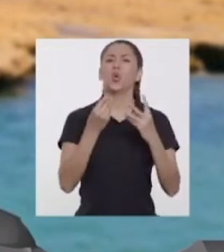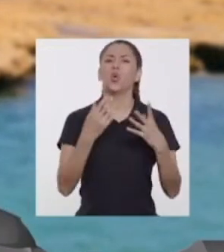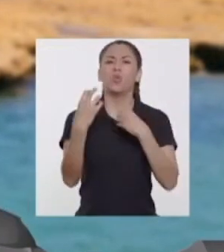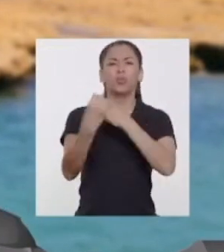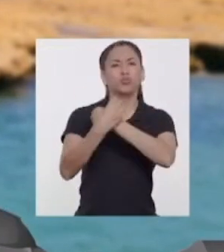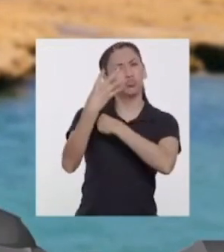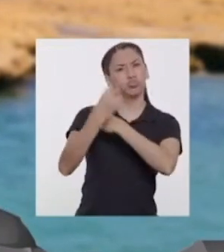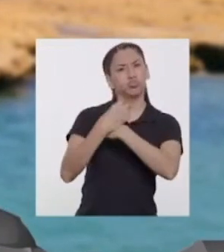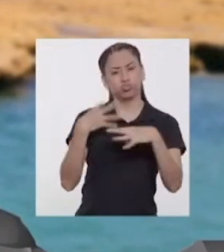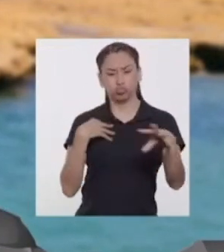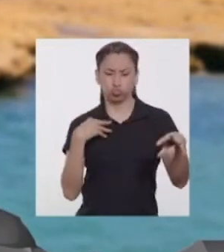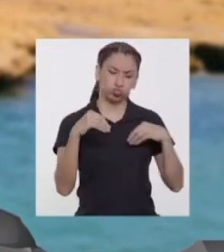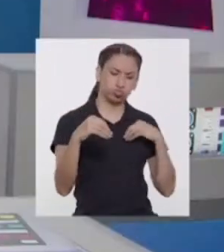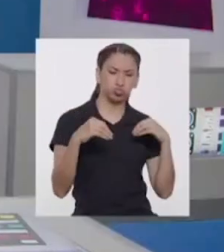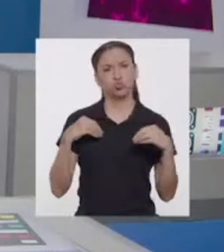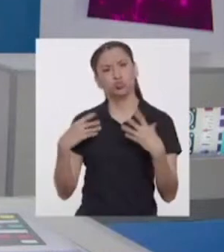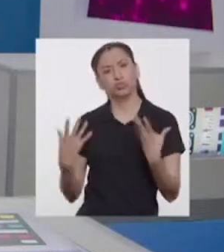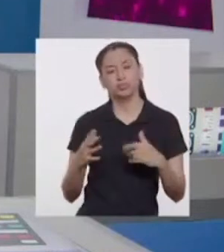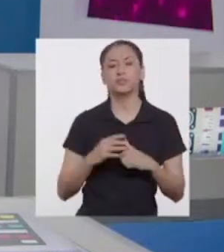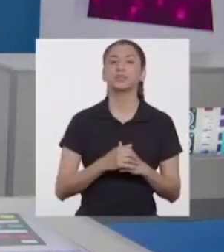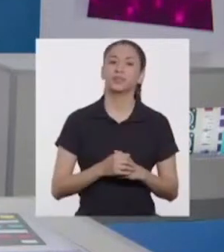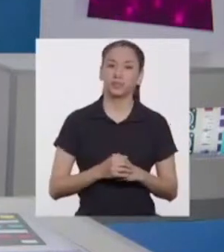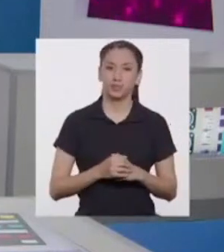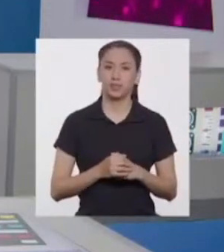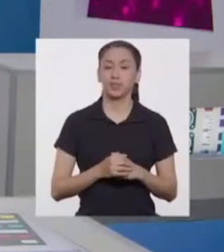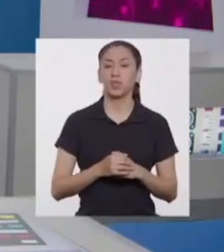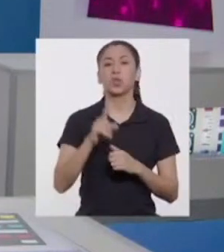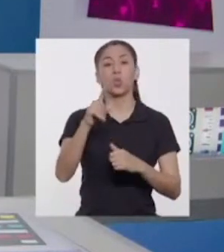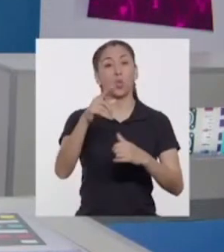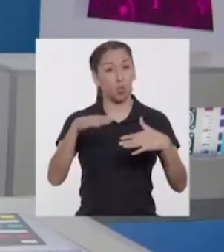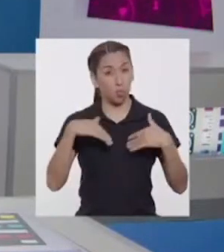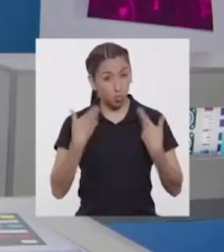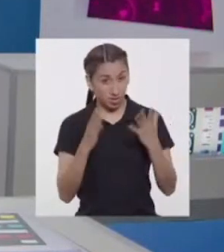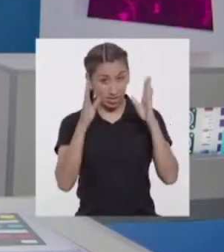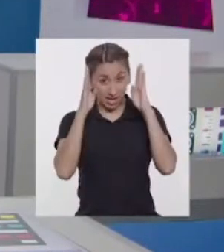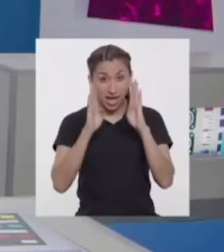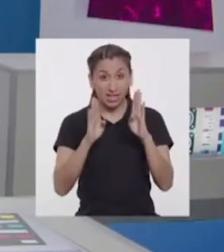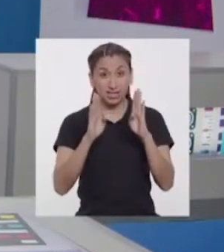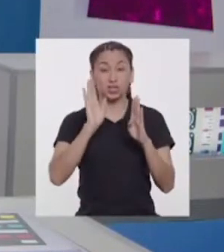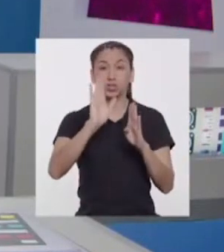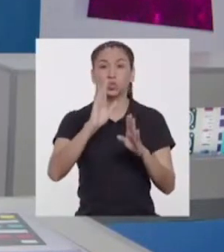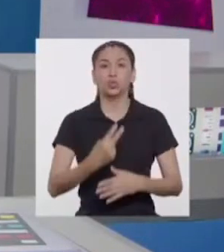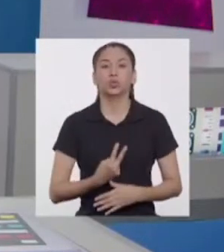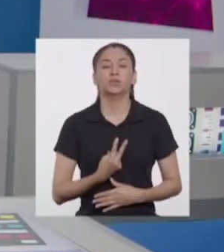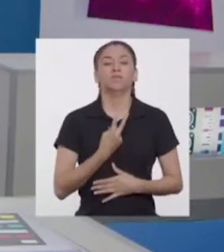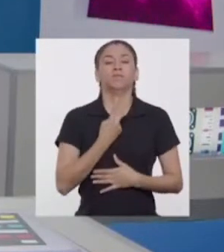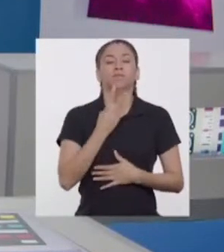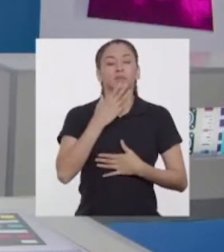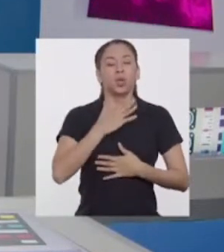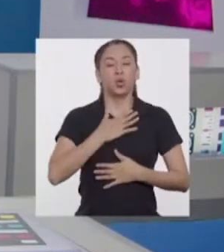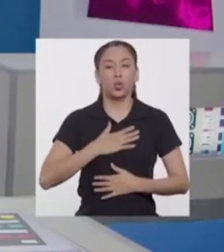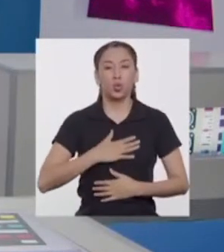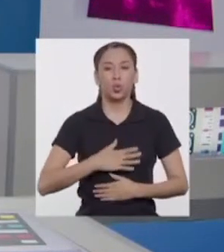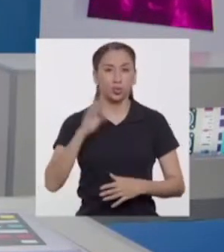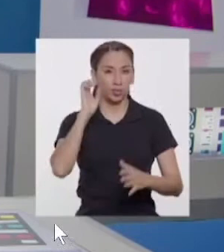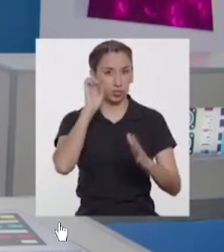me recomendarían moverme? Andrés, puedes poner atención a tu respiración, por